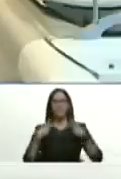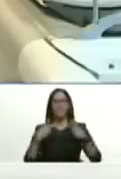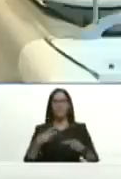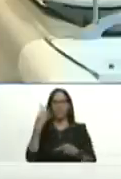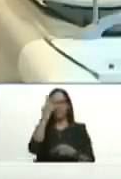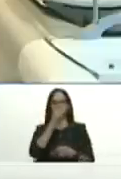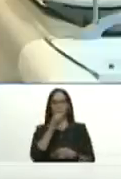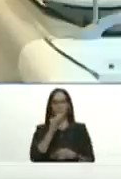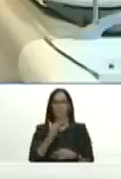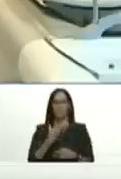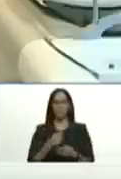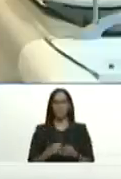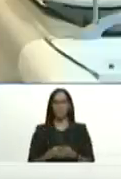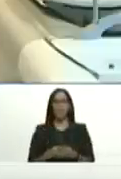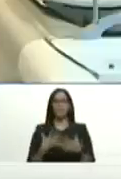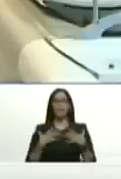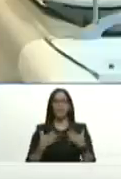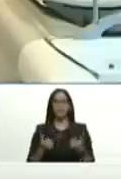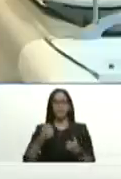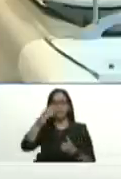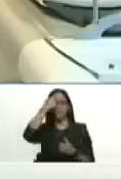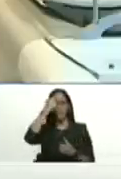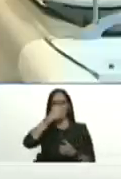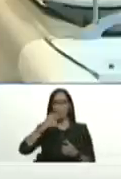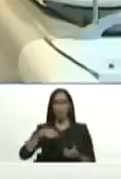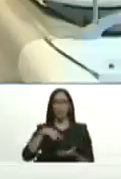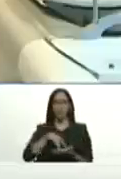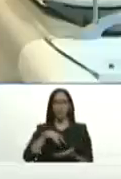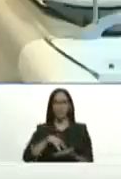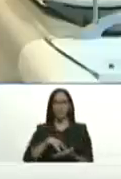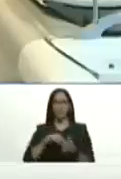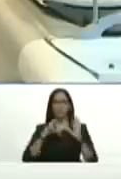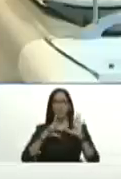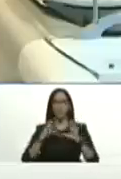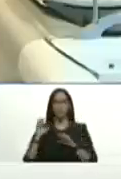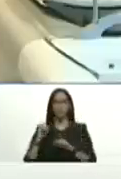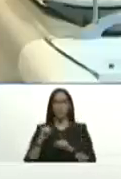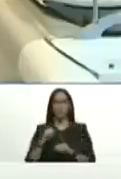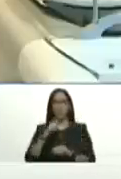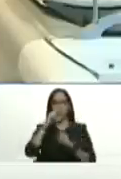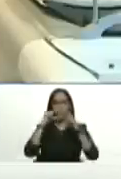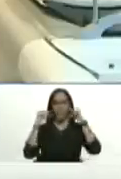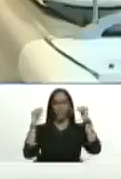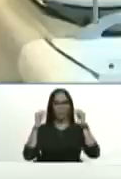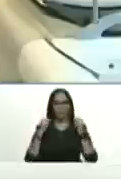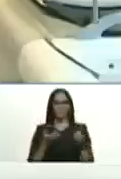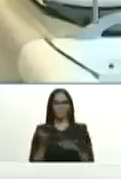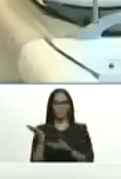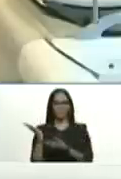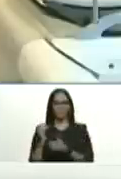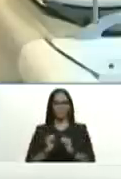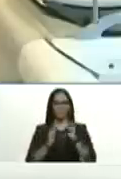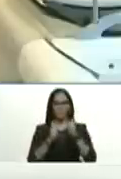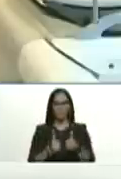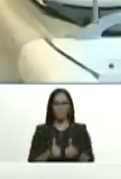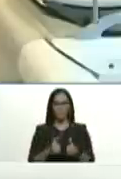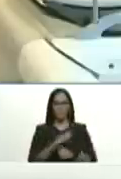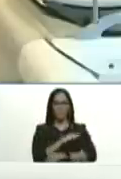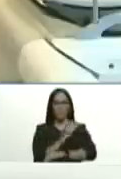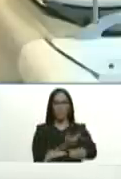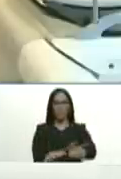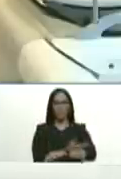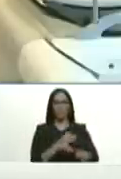maravillosa para la salud del pueblo de Carabobo, el 800 Bigotes. Arranca, pues, con fuerza el 800